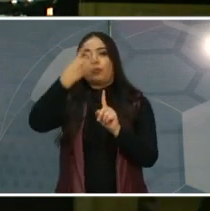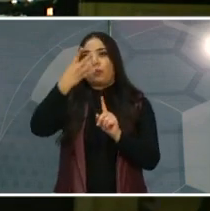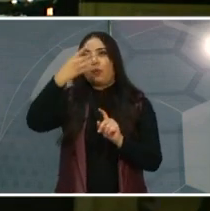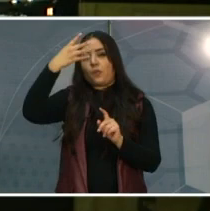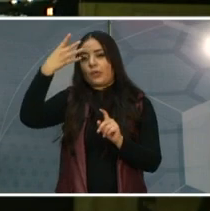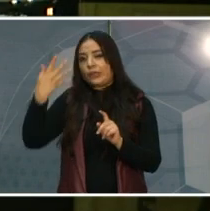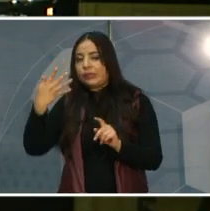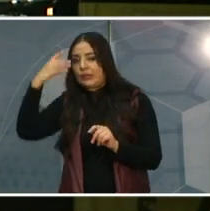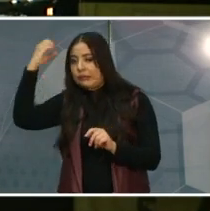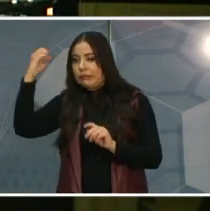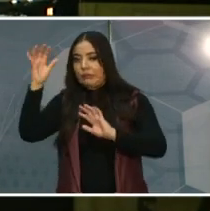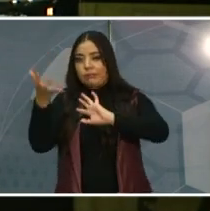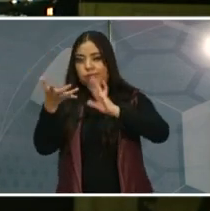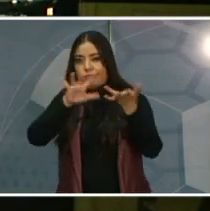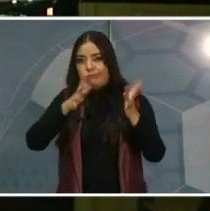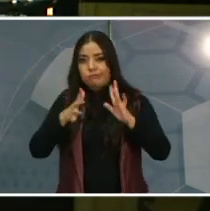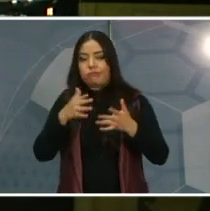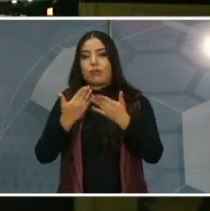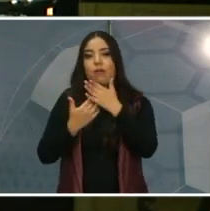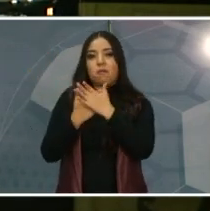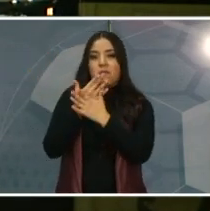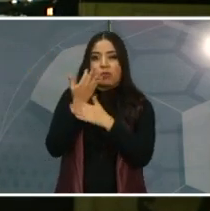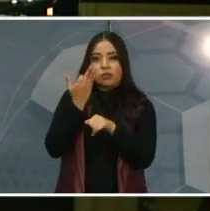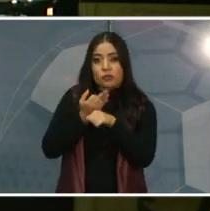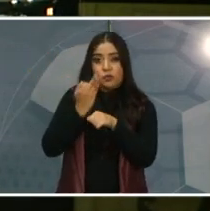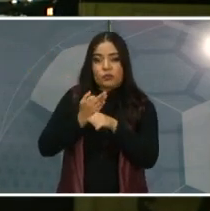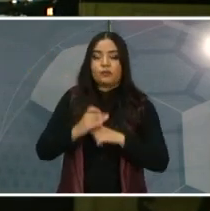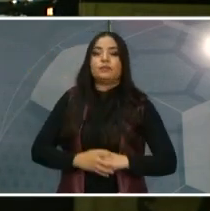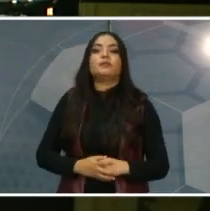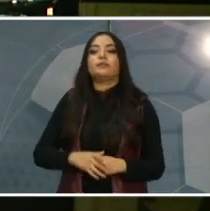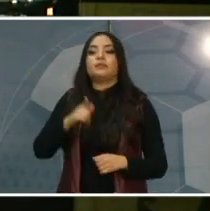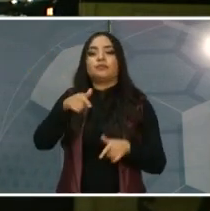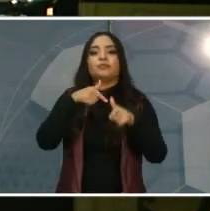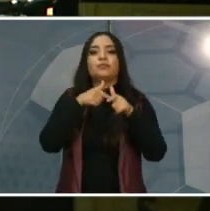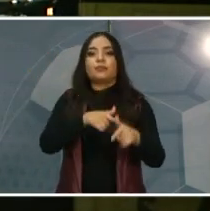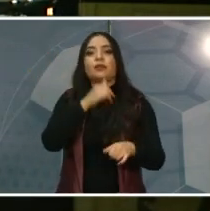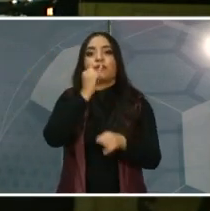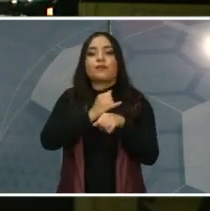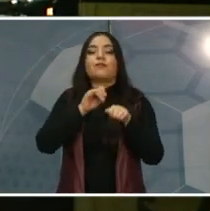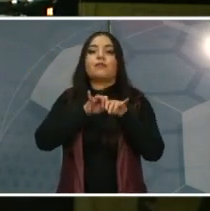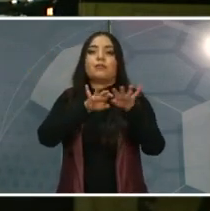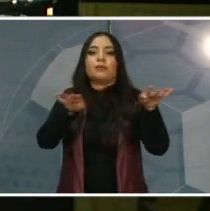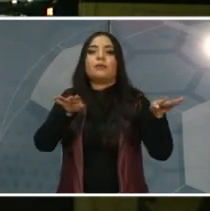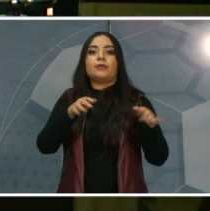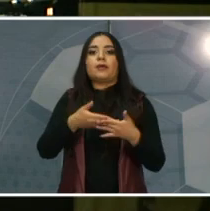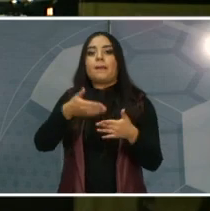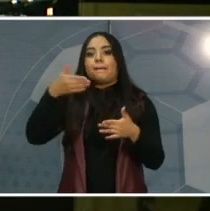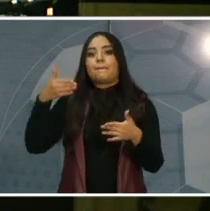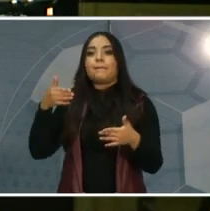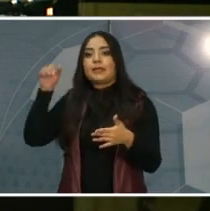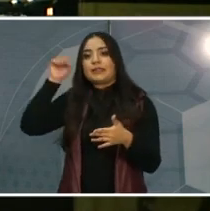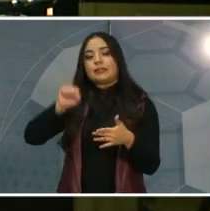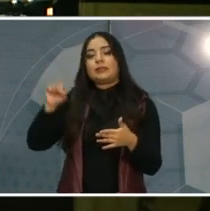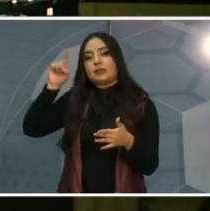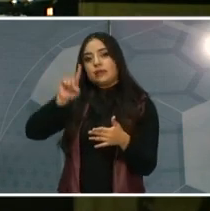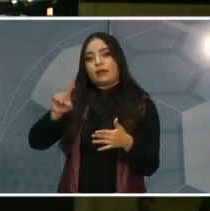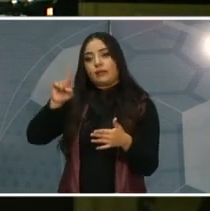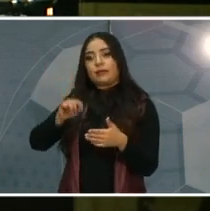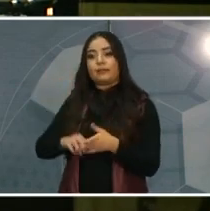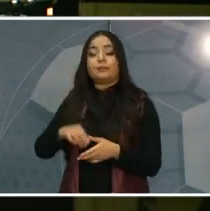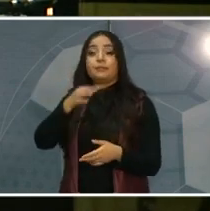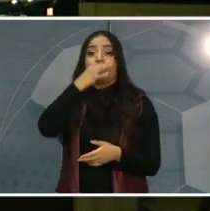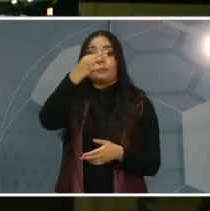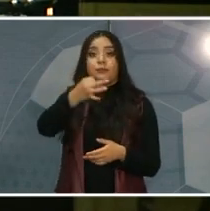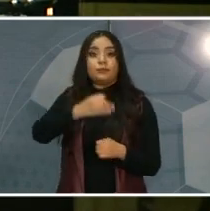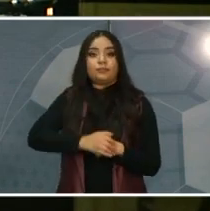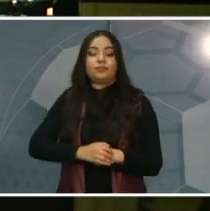a esta hora de la mañana y continuando con información presentada durante este fin de semana comentarte que fue el